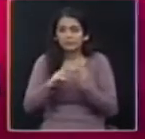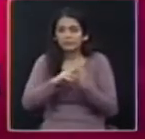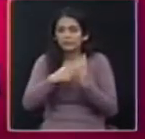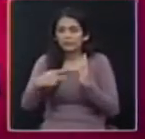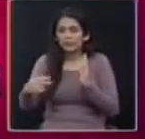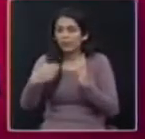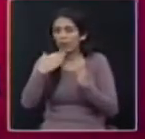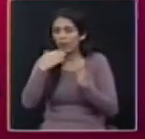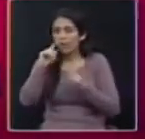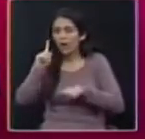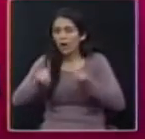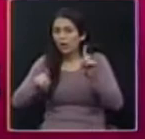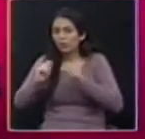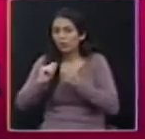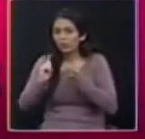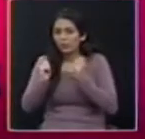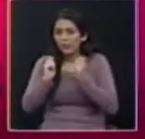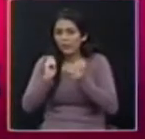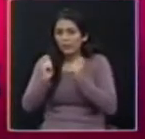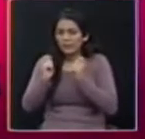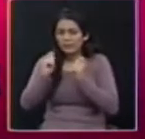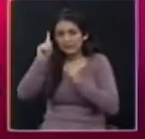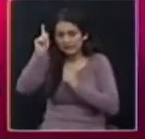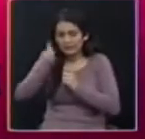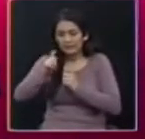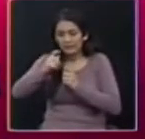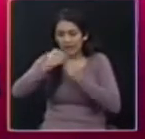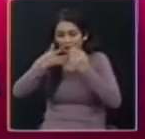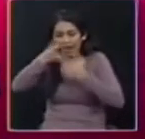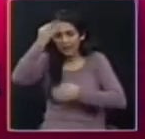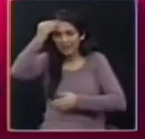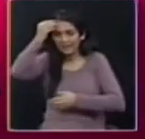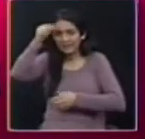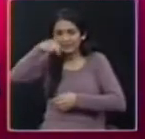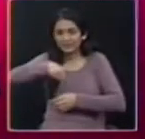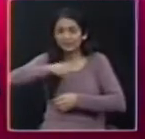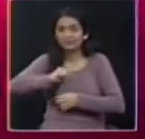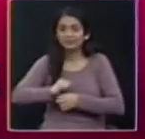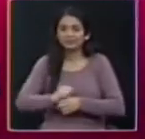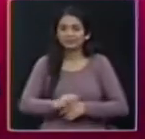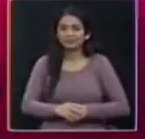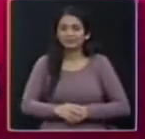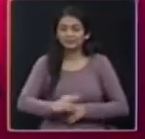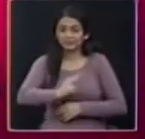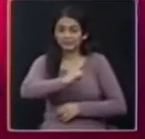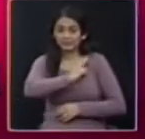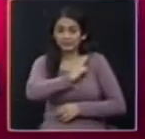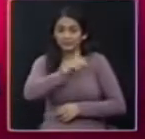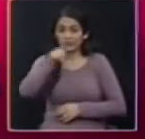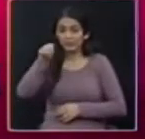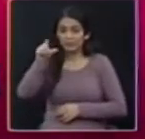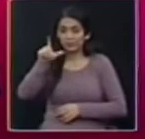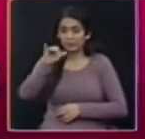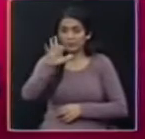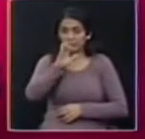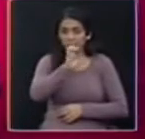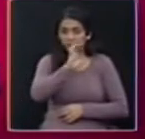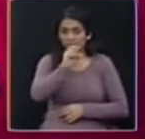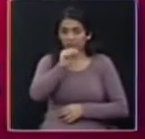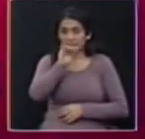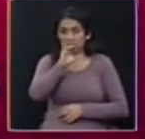tecnologías, en el uso de la innovación. Y esta es parte de la filosofía de la Politécnica, que viene trabajando en el tema